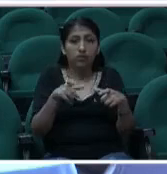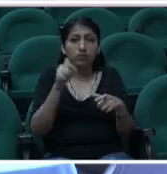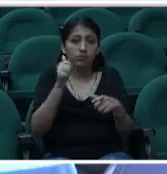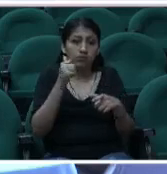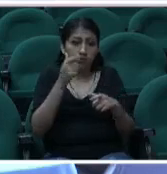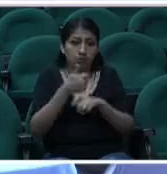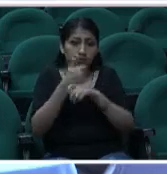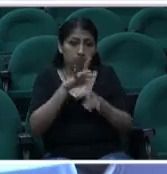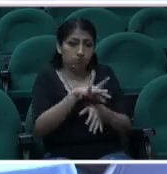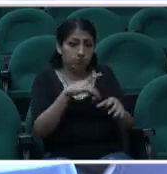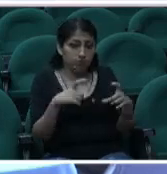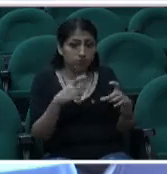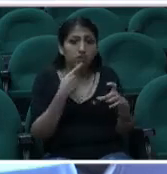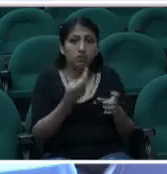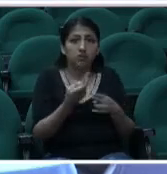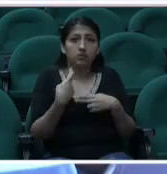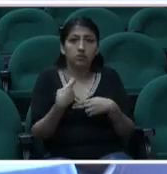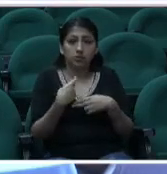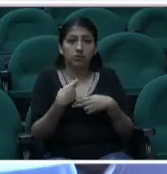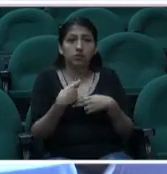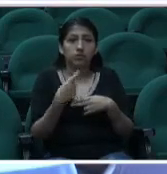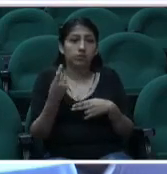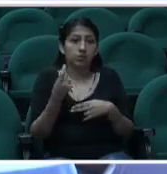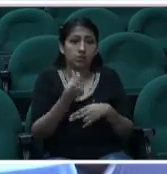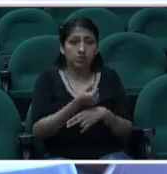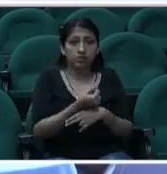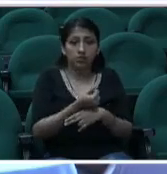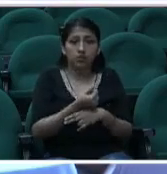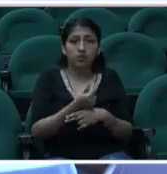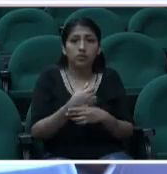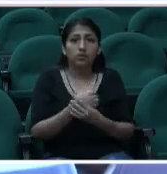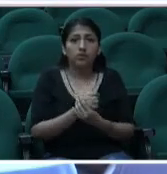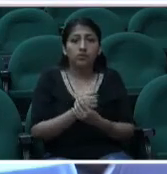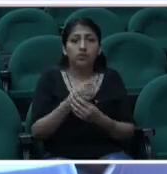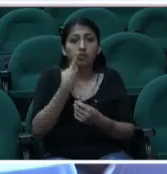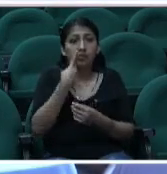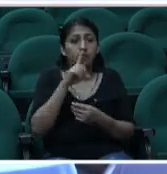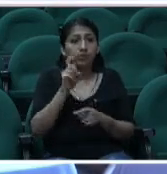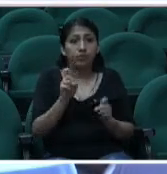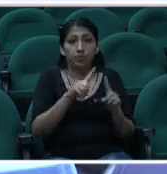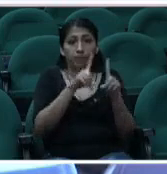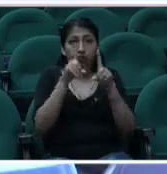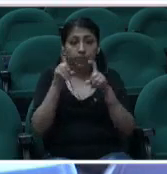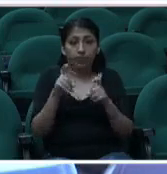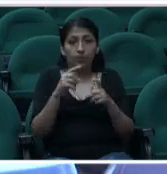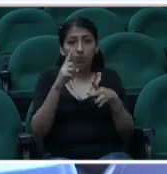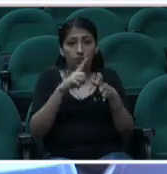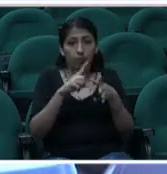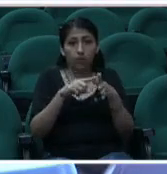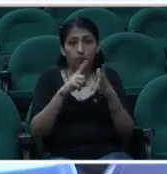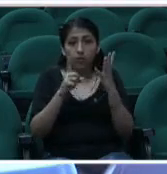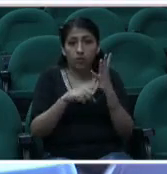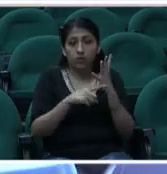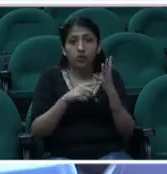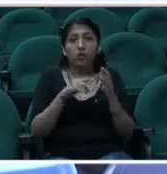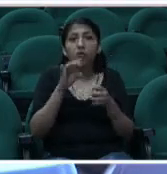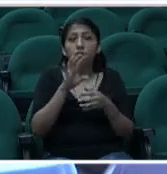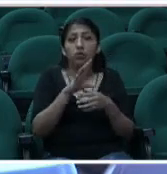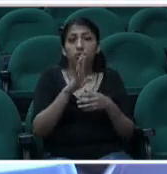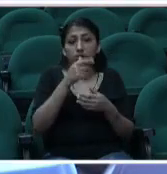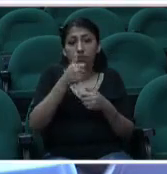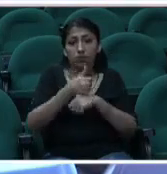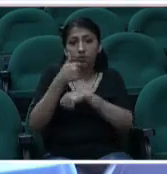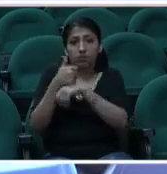escoger uno de ellos y responderá de manera inmediata para las preguntas en los bloques 1 y 5 el candidato